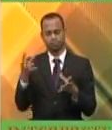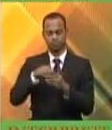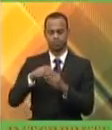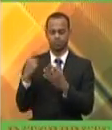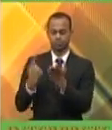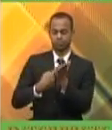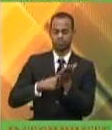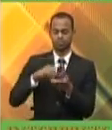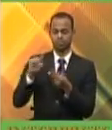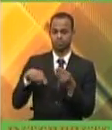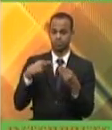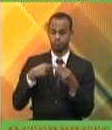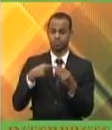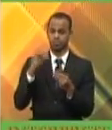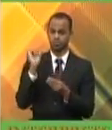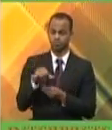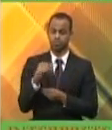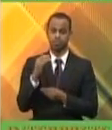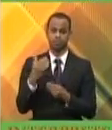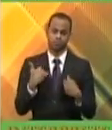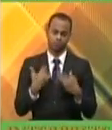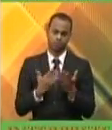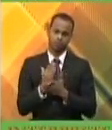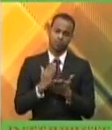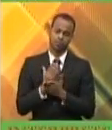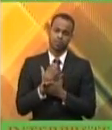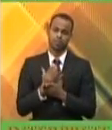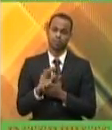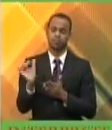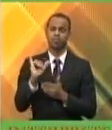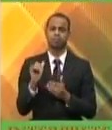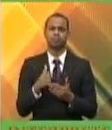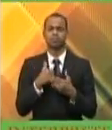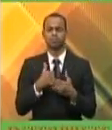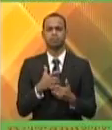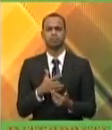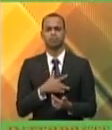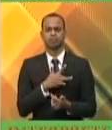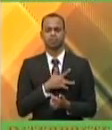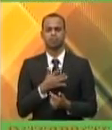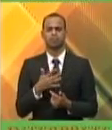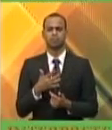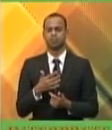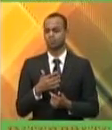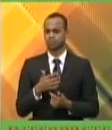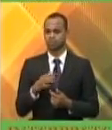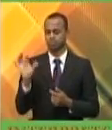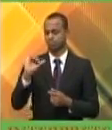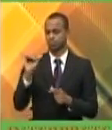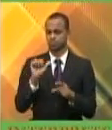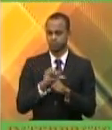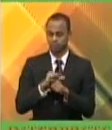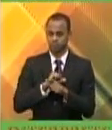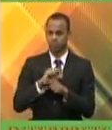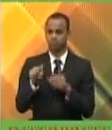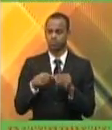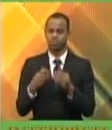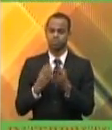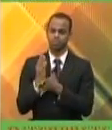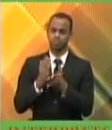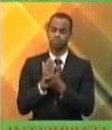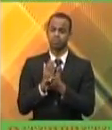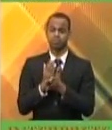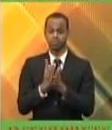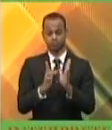tema aunque tienen derechos humanos pero humanizar sensibilizar y capacitar en derecho y